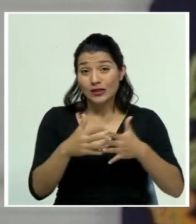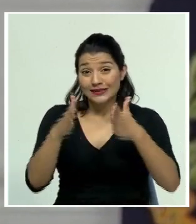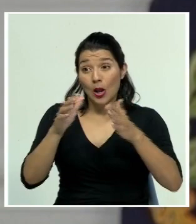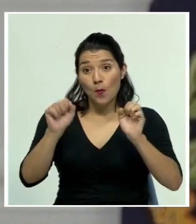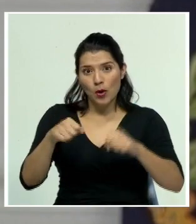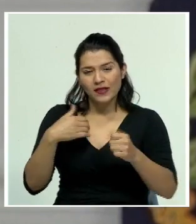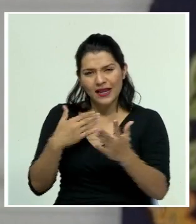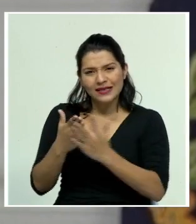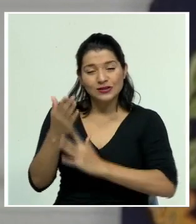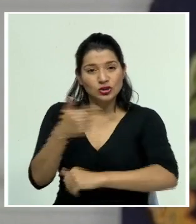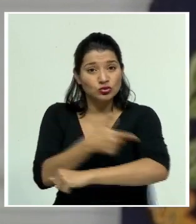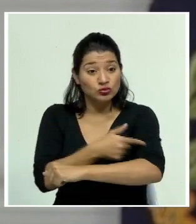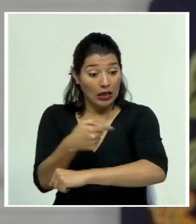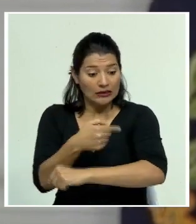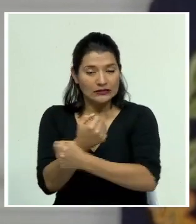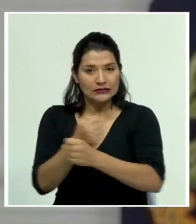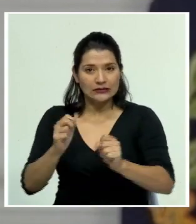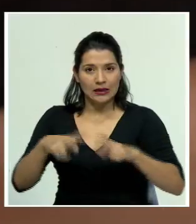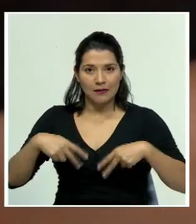vacunas que salvan vidas.